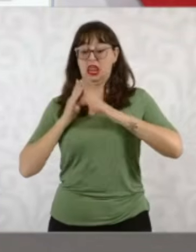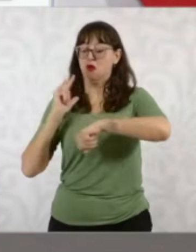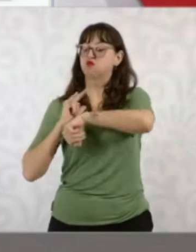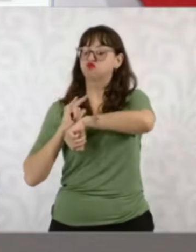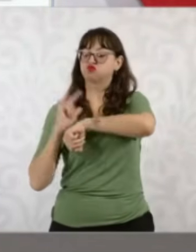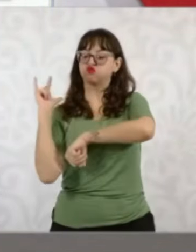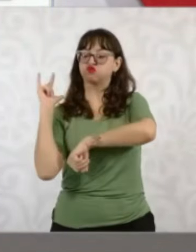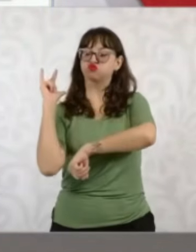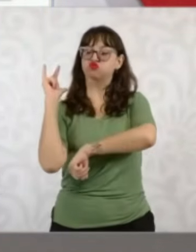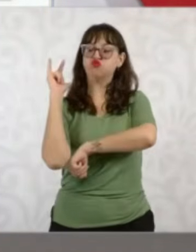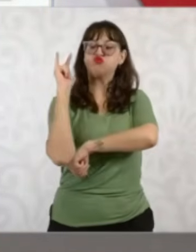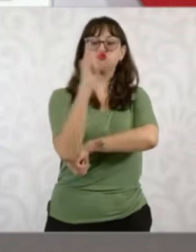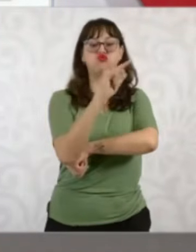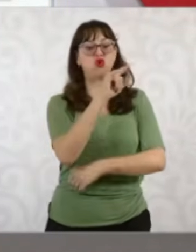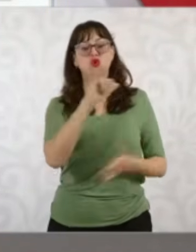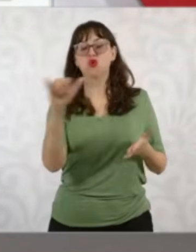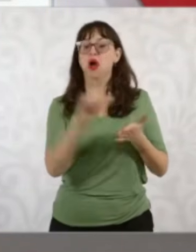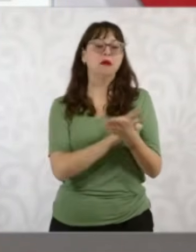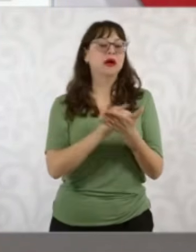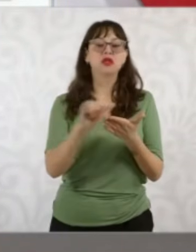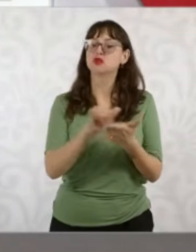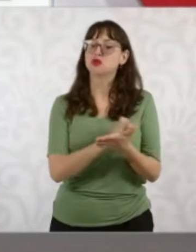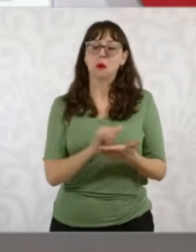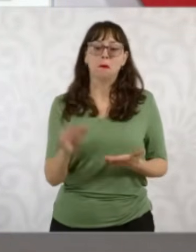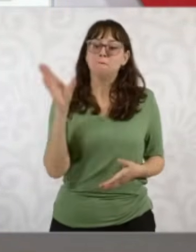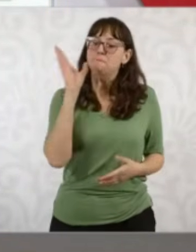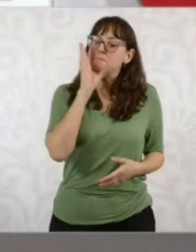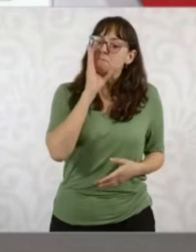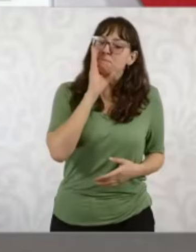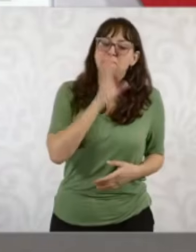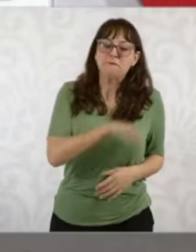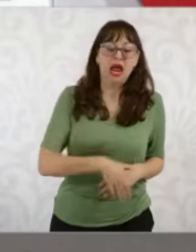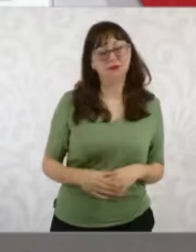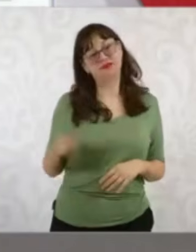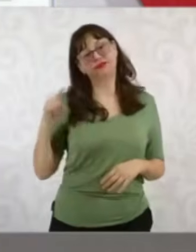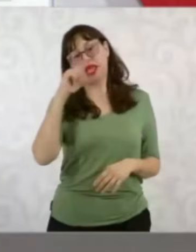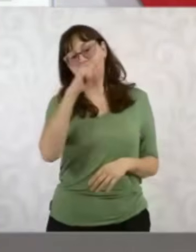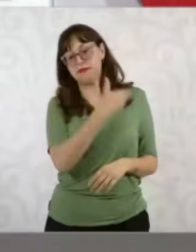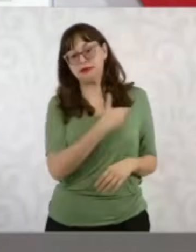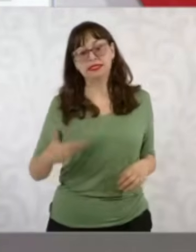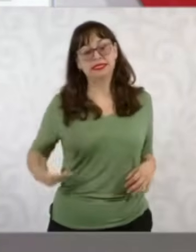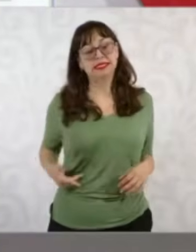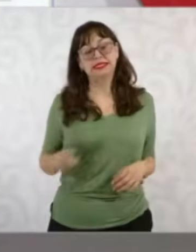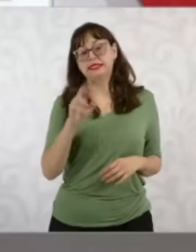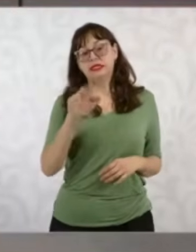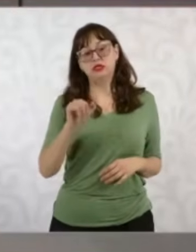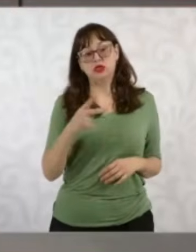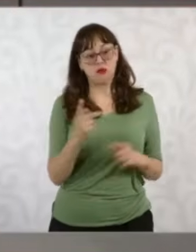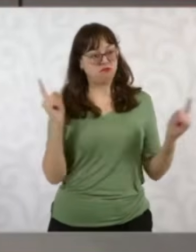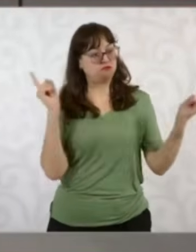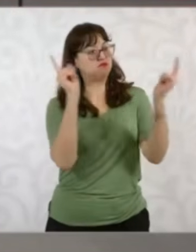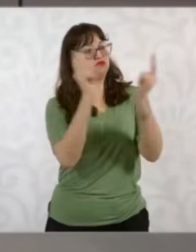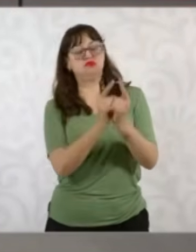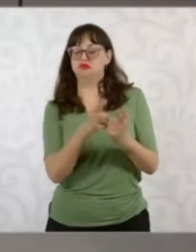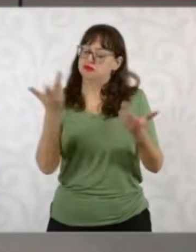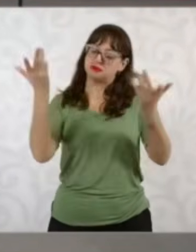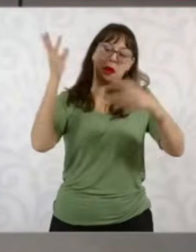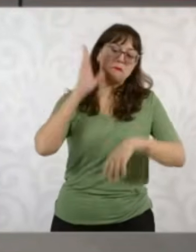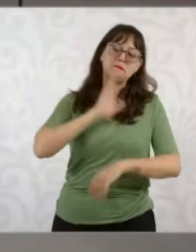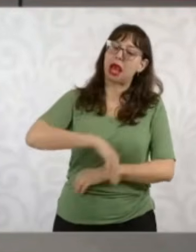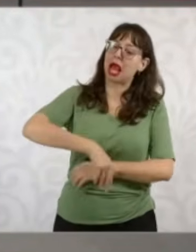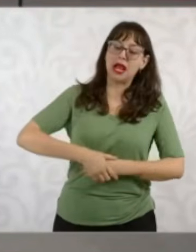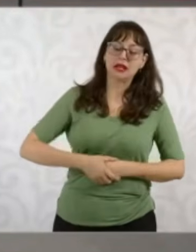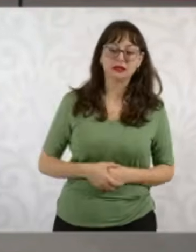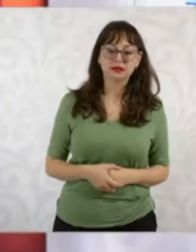del Mundial en Nueva York, donde se encontrará con el presidente Trump. A ver, que no, la crítica